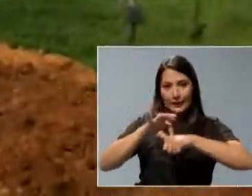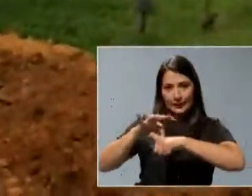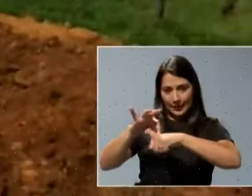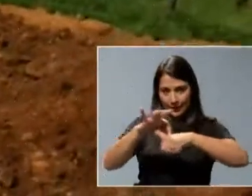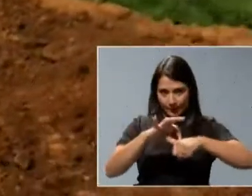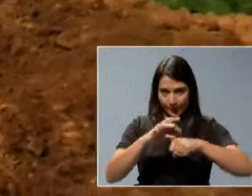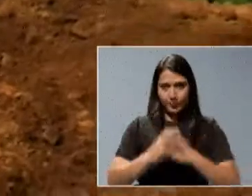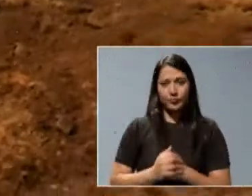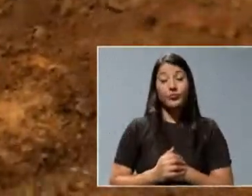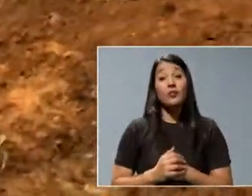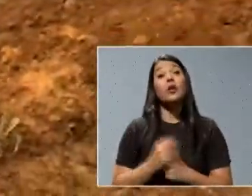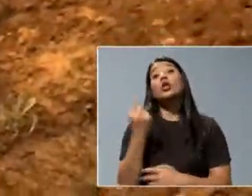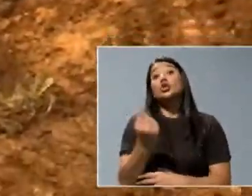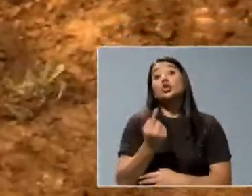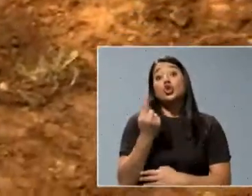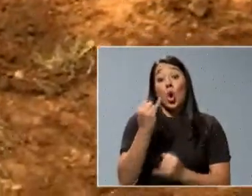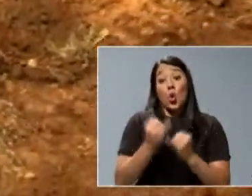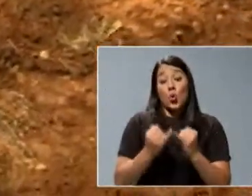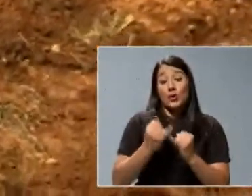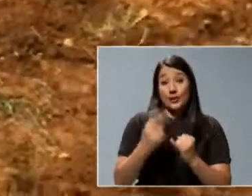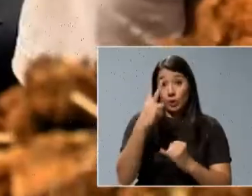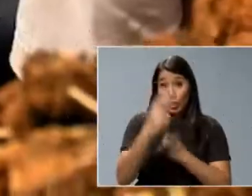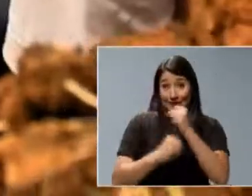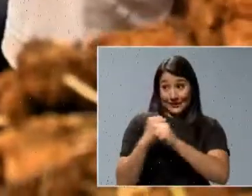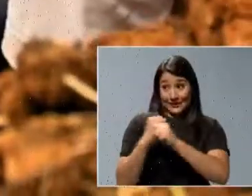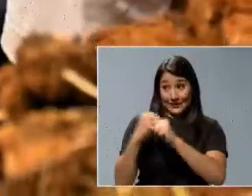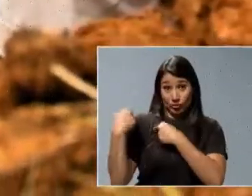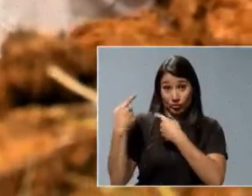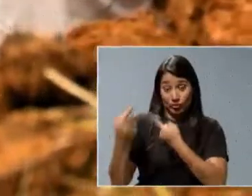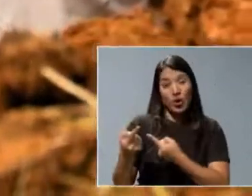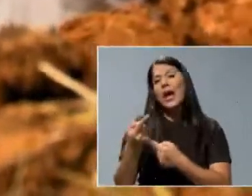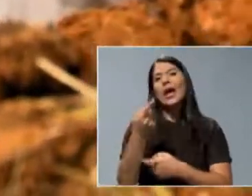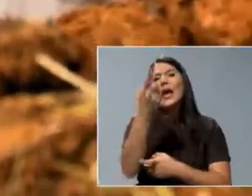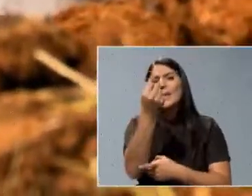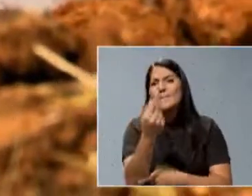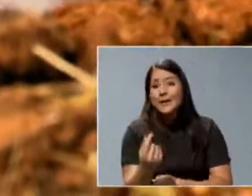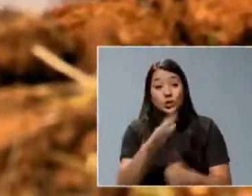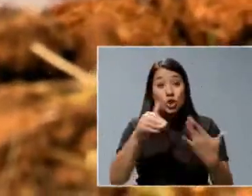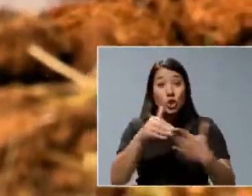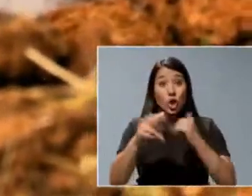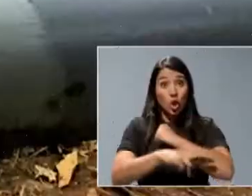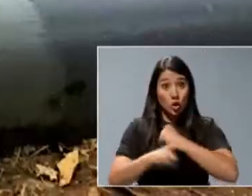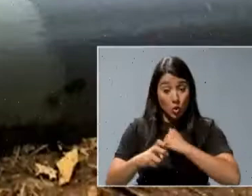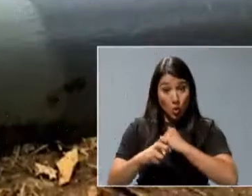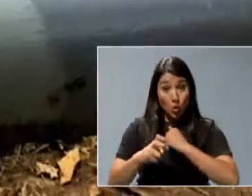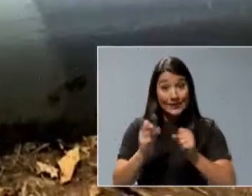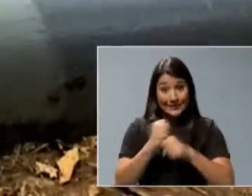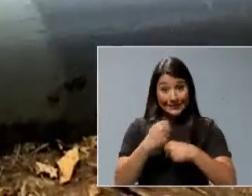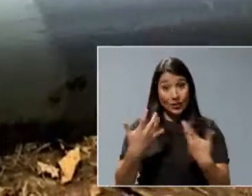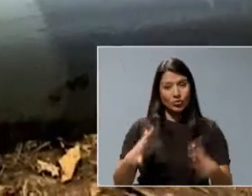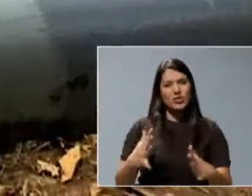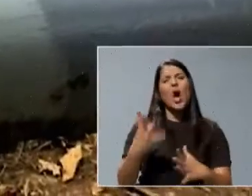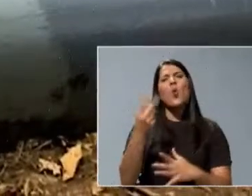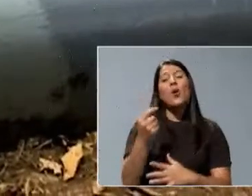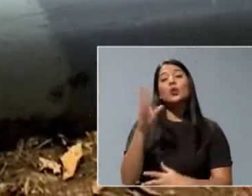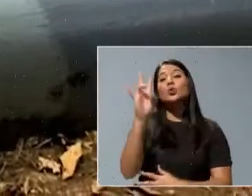Solo contabilizando los últimos 3 años, el costo de estos robos a la sociedad costarricense alcanzan ya